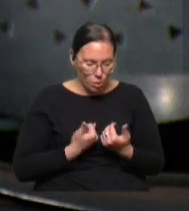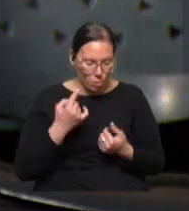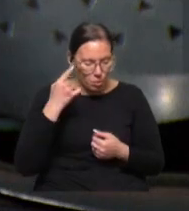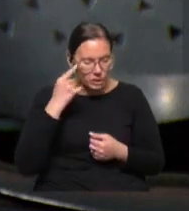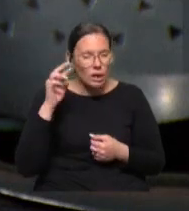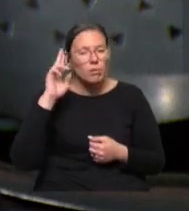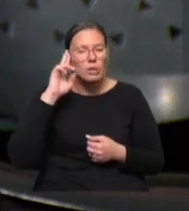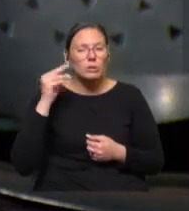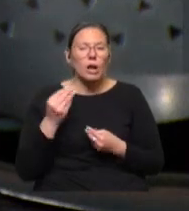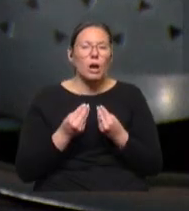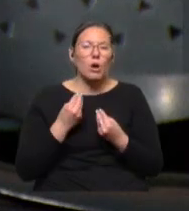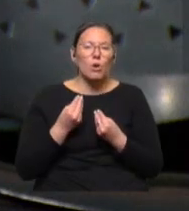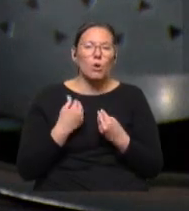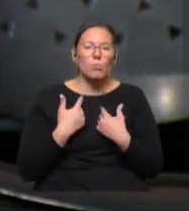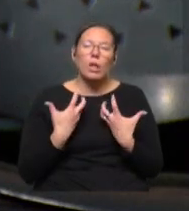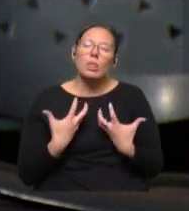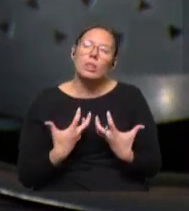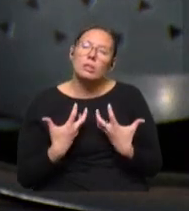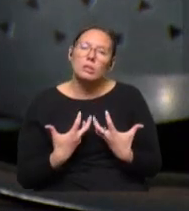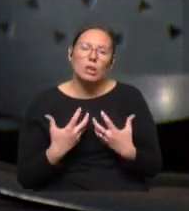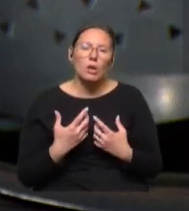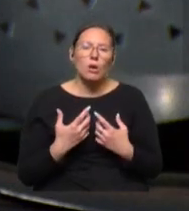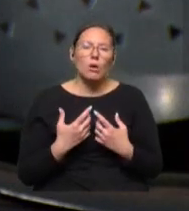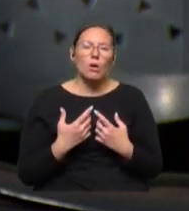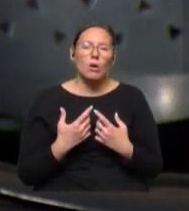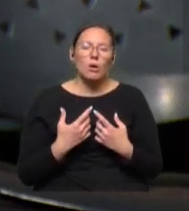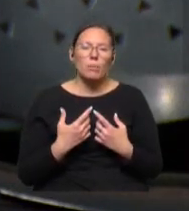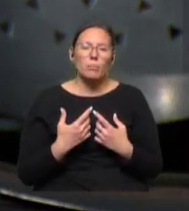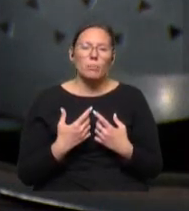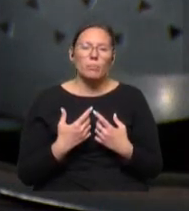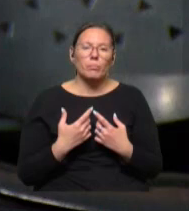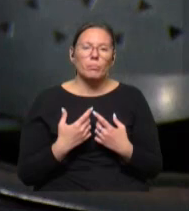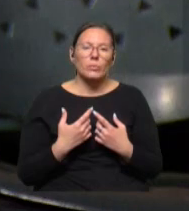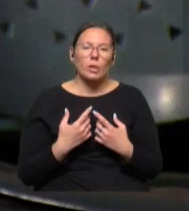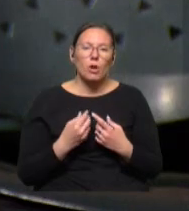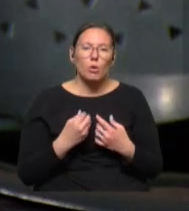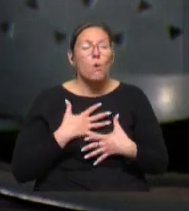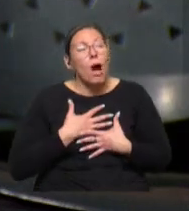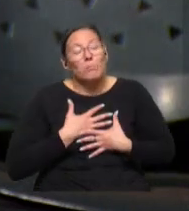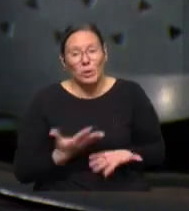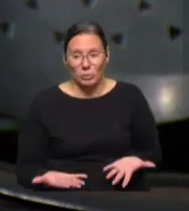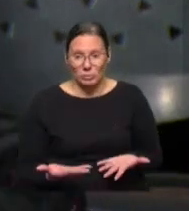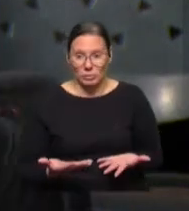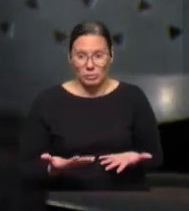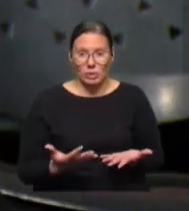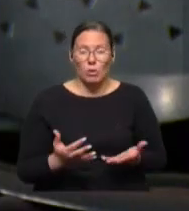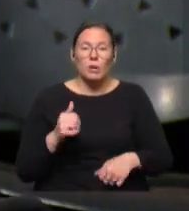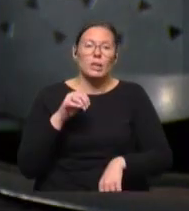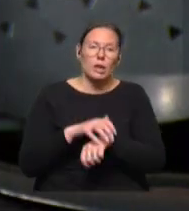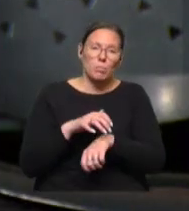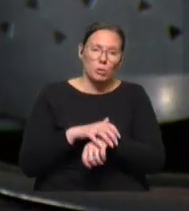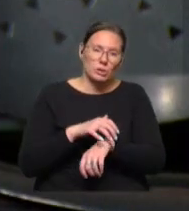reflexionar de qué forma habito el deseo, no solo de qué forma habito, sino de qué forma amo, ¿no?, cuál es esa